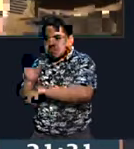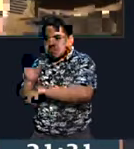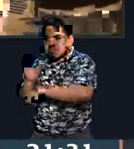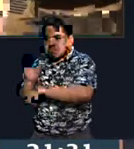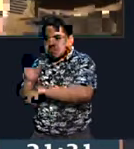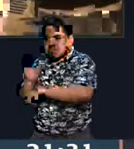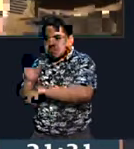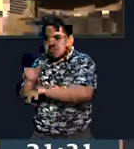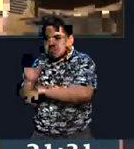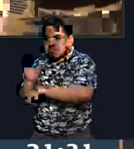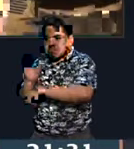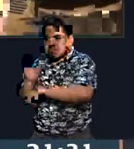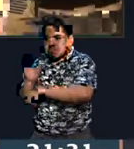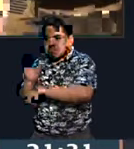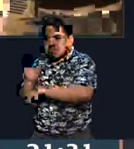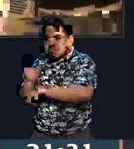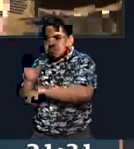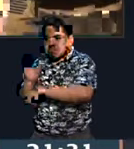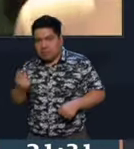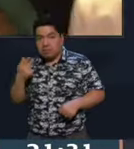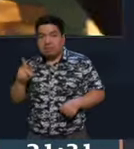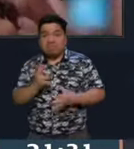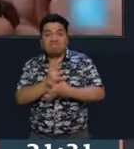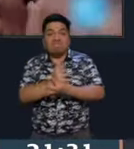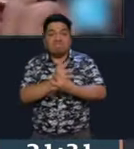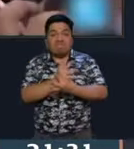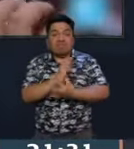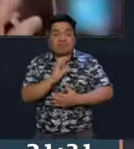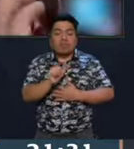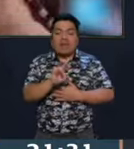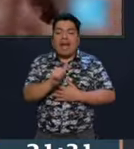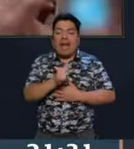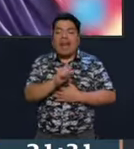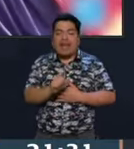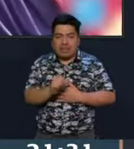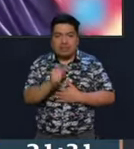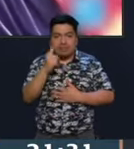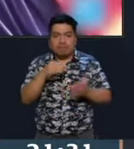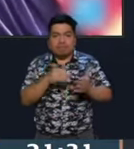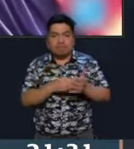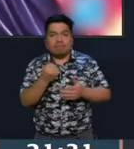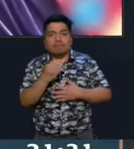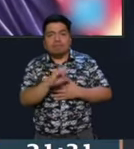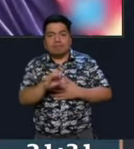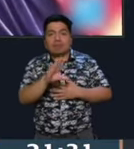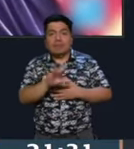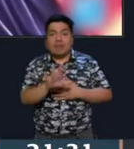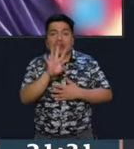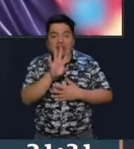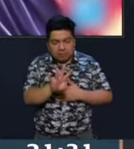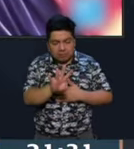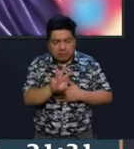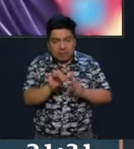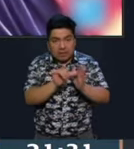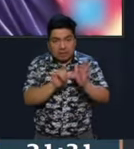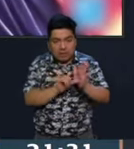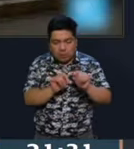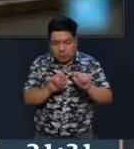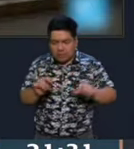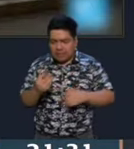porque nuevamente decimos, Ecuador señala que México no tenía por qué asilar a Jorge Glass, pero resulta que citan